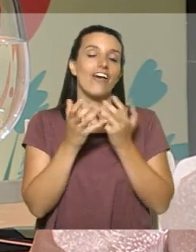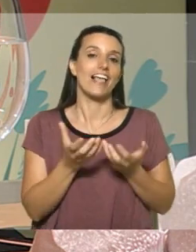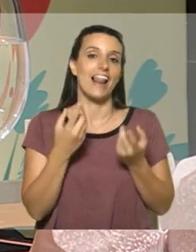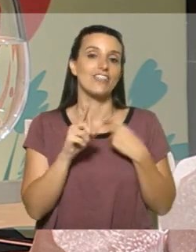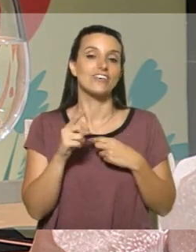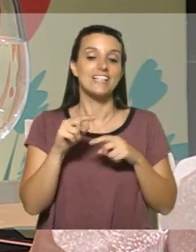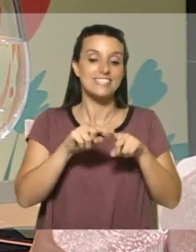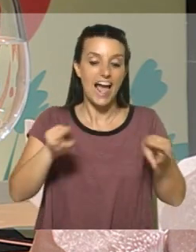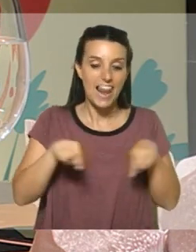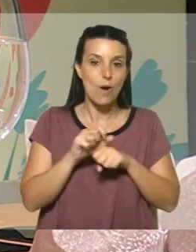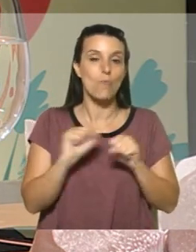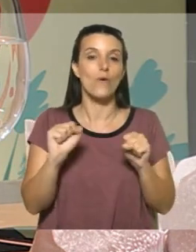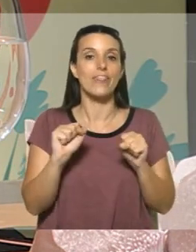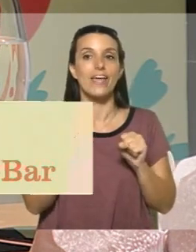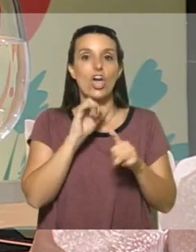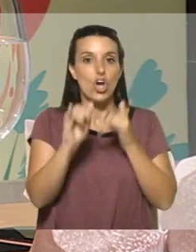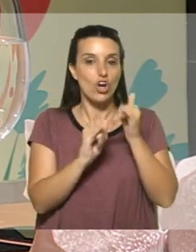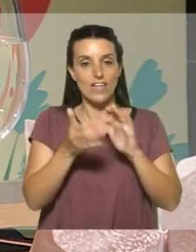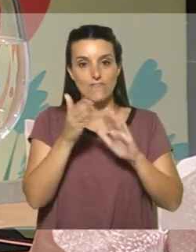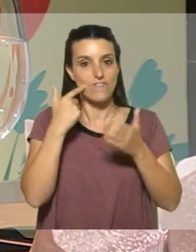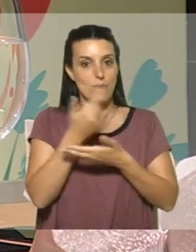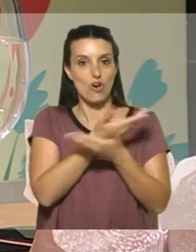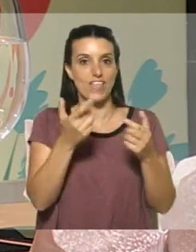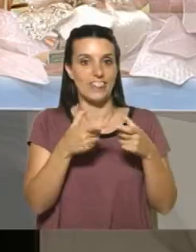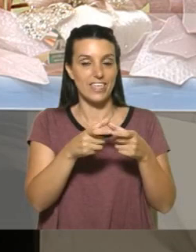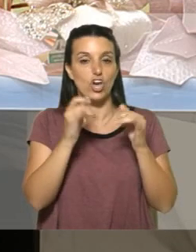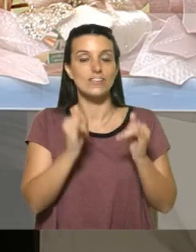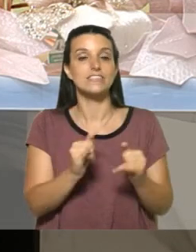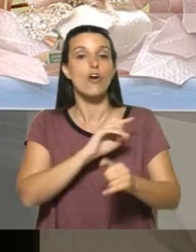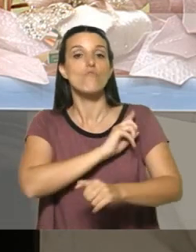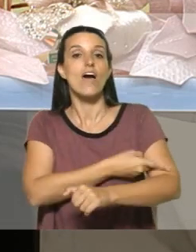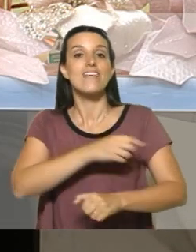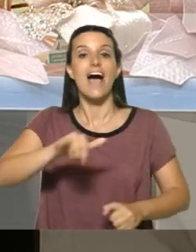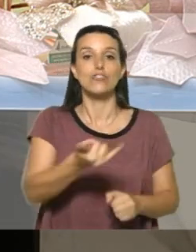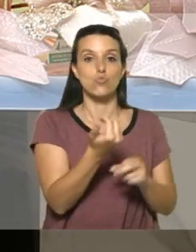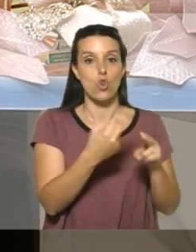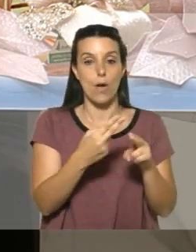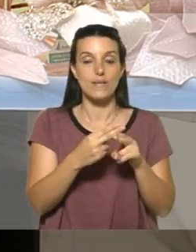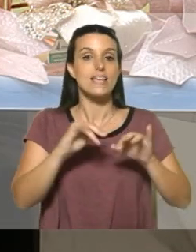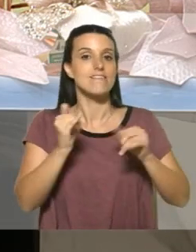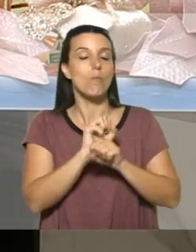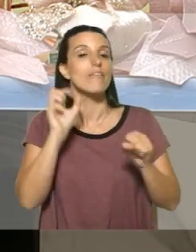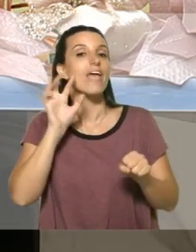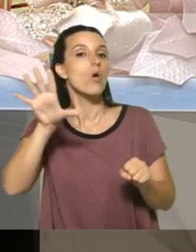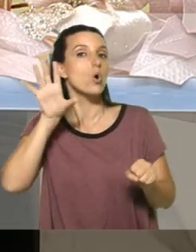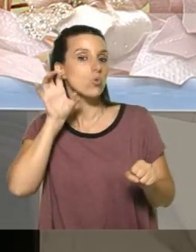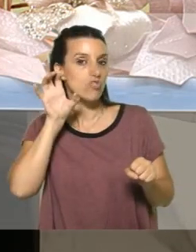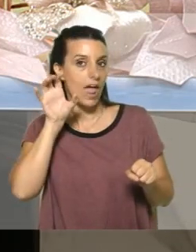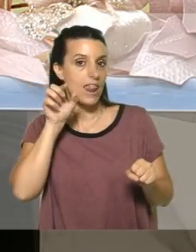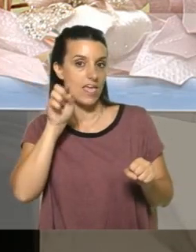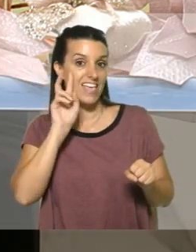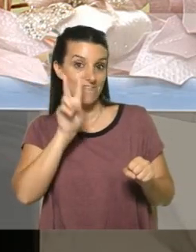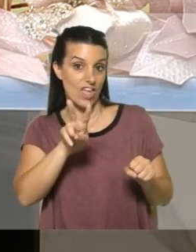entonces, podemos estar contando que estarán presentando el disco. Exactamente. Fuerza Azul se va a llamar. Y ya pueden escuchar el single, que era el que estaban